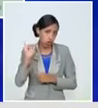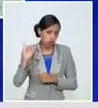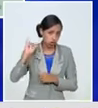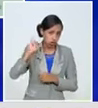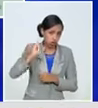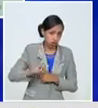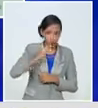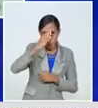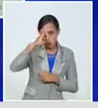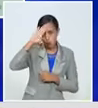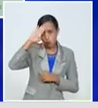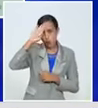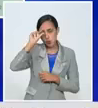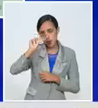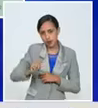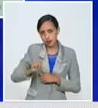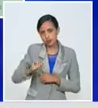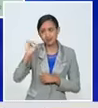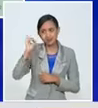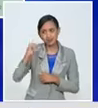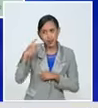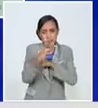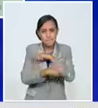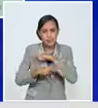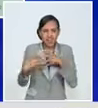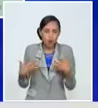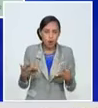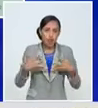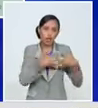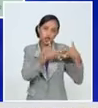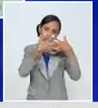cubano procedente de los Estados Unidos.